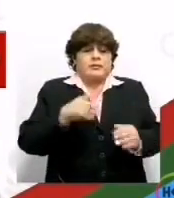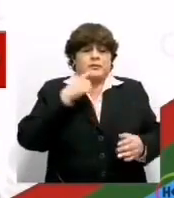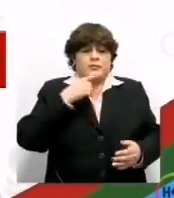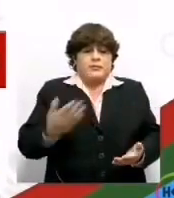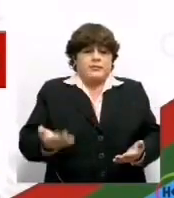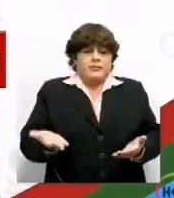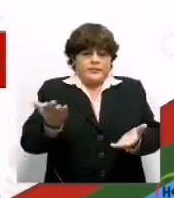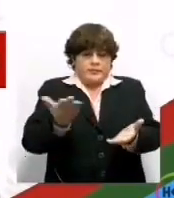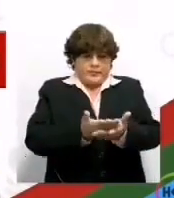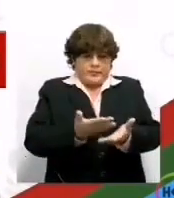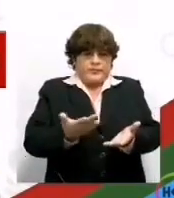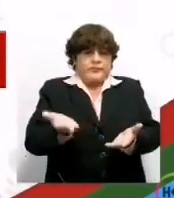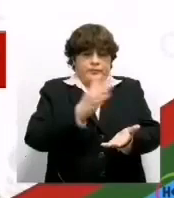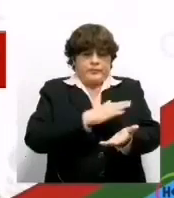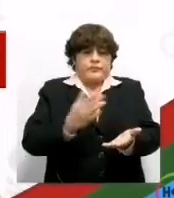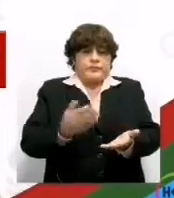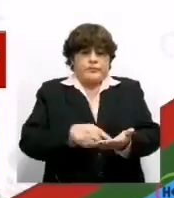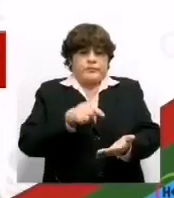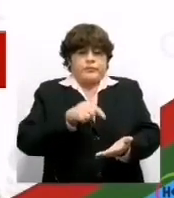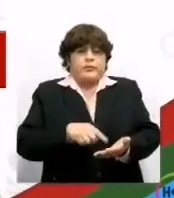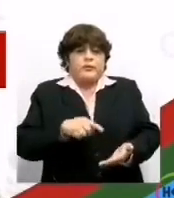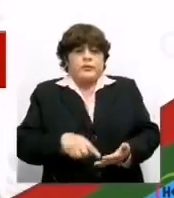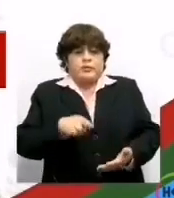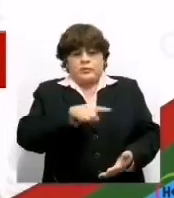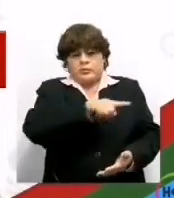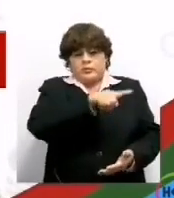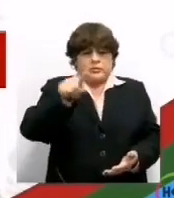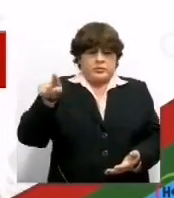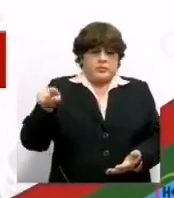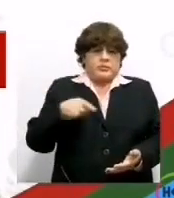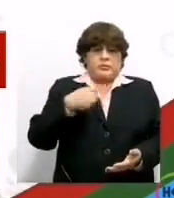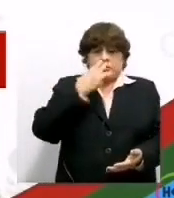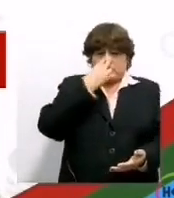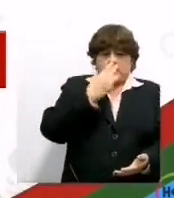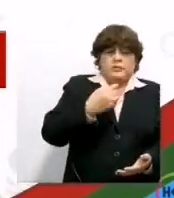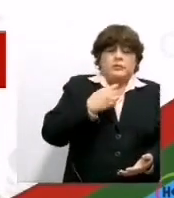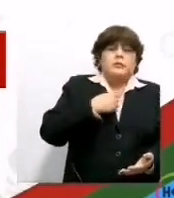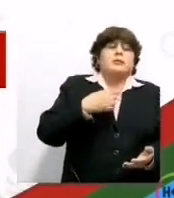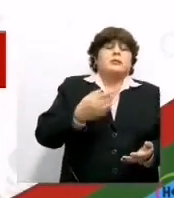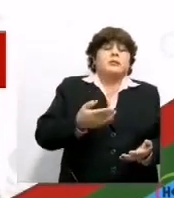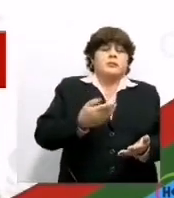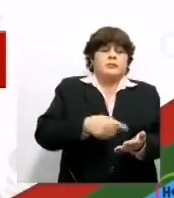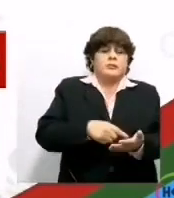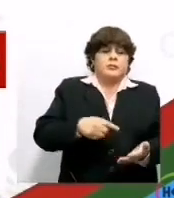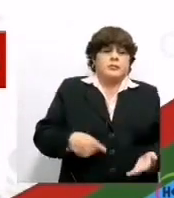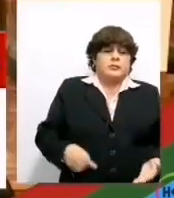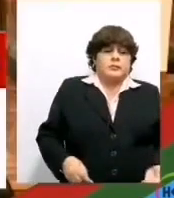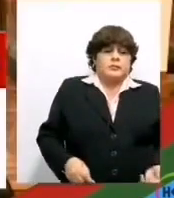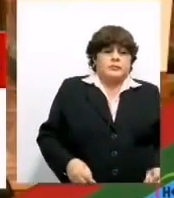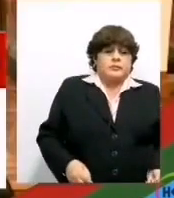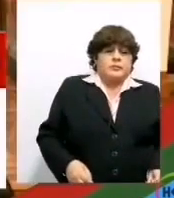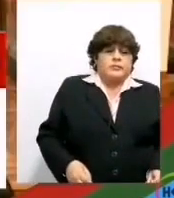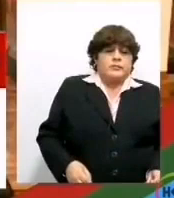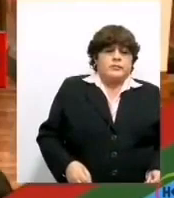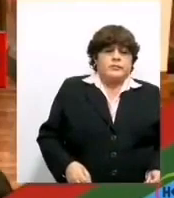y lo pueden corroborar todos ustedes y todos los que nos están viendo en este momento